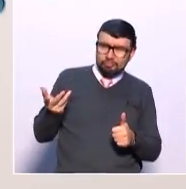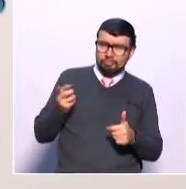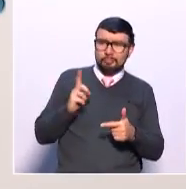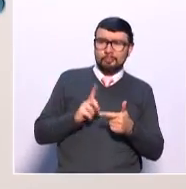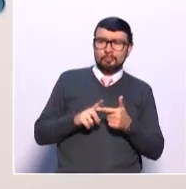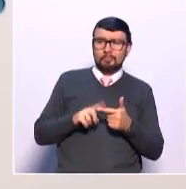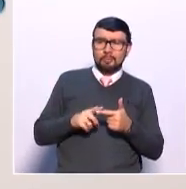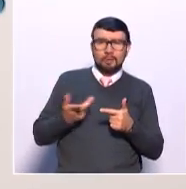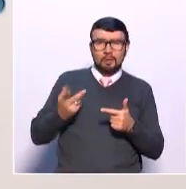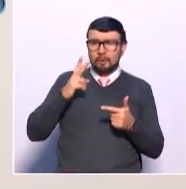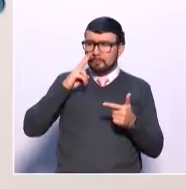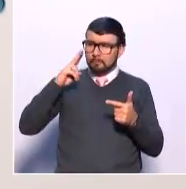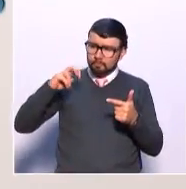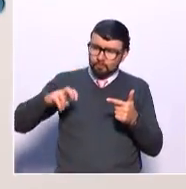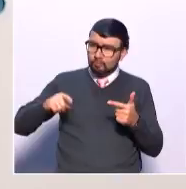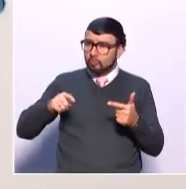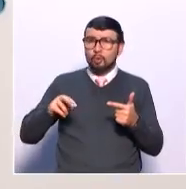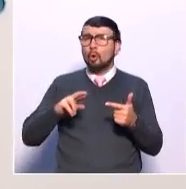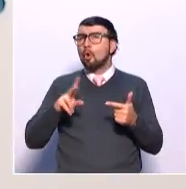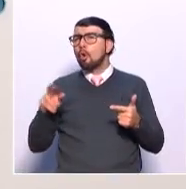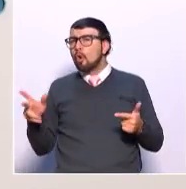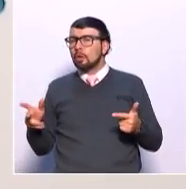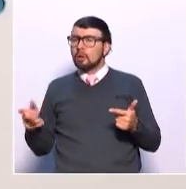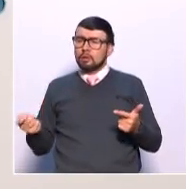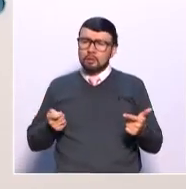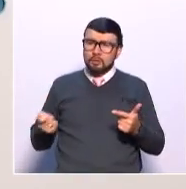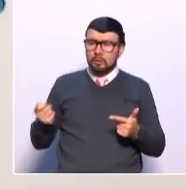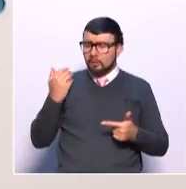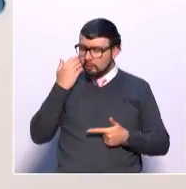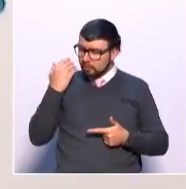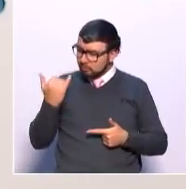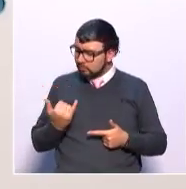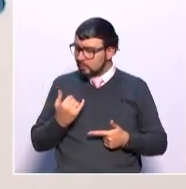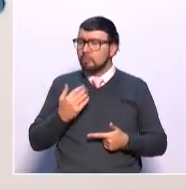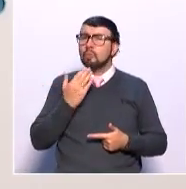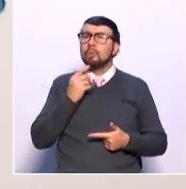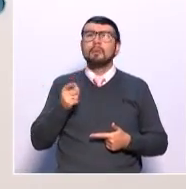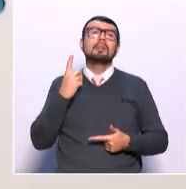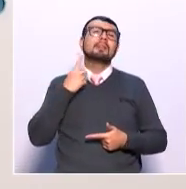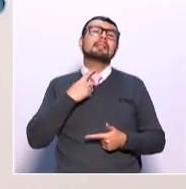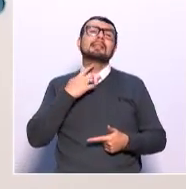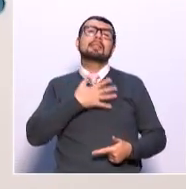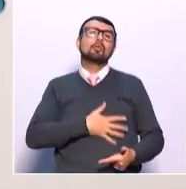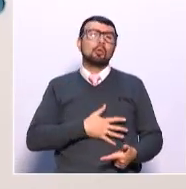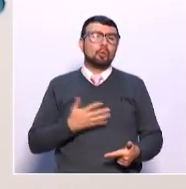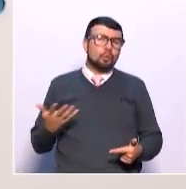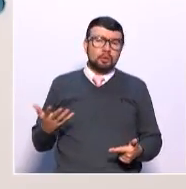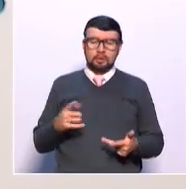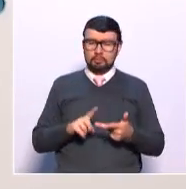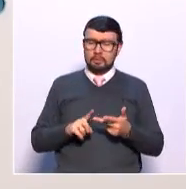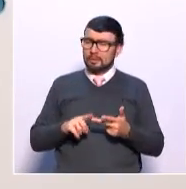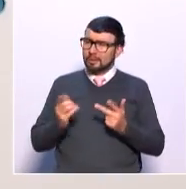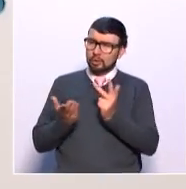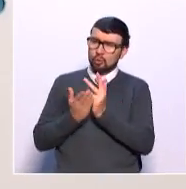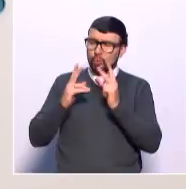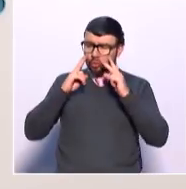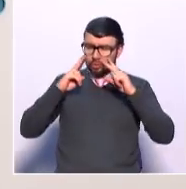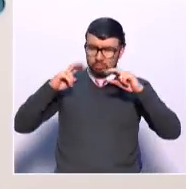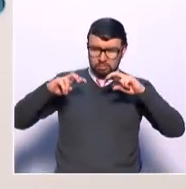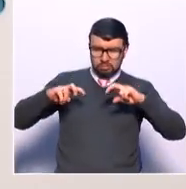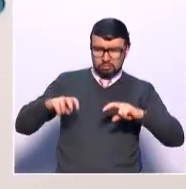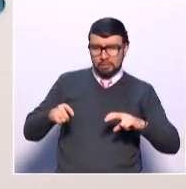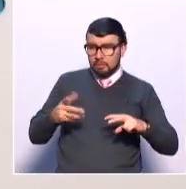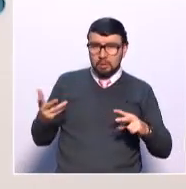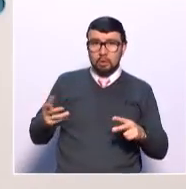muy bien y otros otra serie de para clínicos como tiroides hay que hacer estudios en esta paciente no es normal